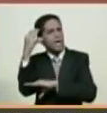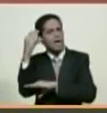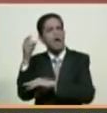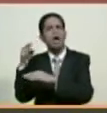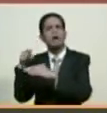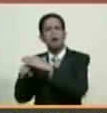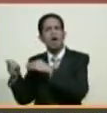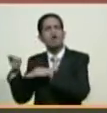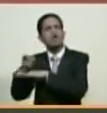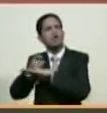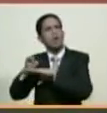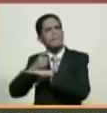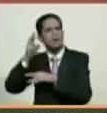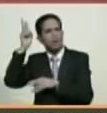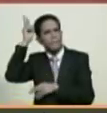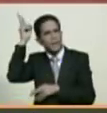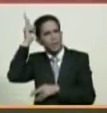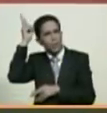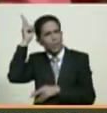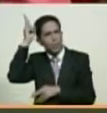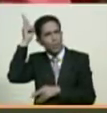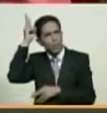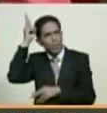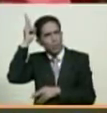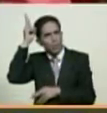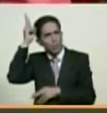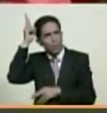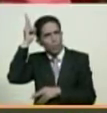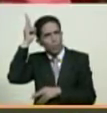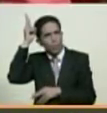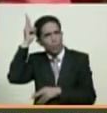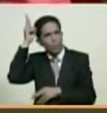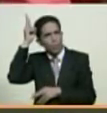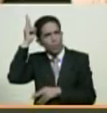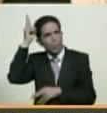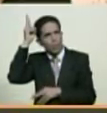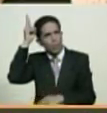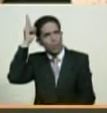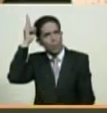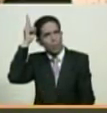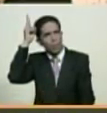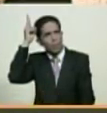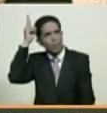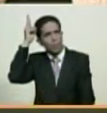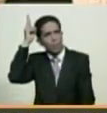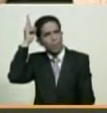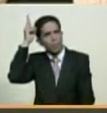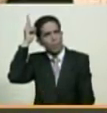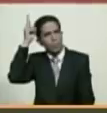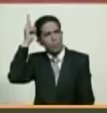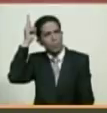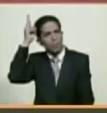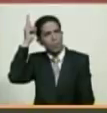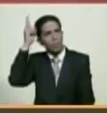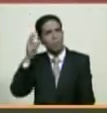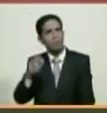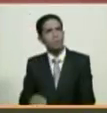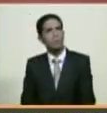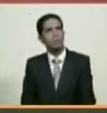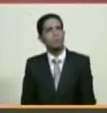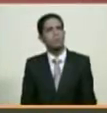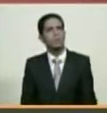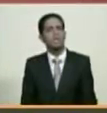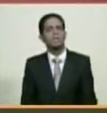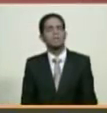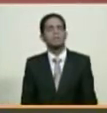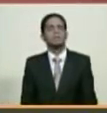llama, el presidente de Perú, sinceramente no me acuerdo el nombre. ¿Alguien se acuerda el nombre del presidente de Perú? ¿Cómo? Vizcaya, ok, qué bueno, gracias.